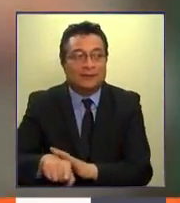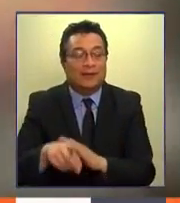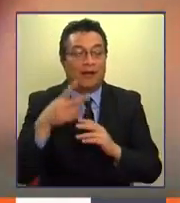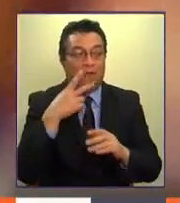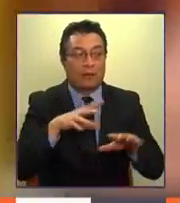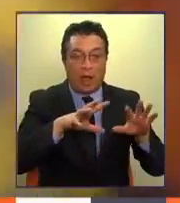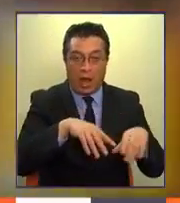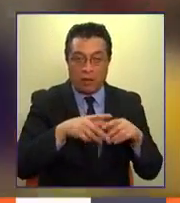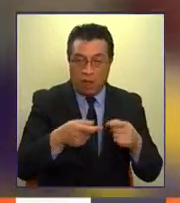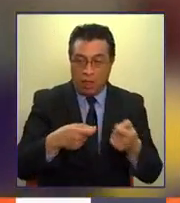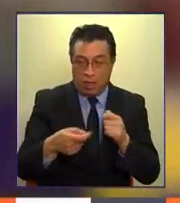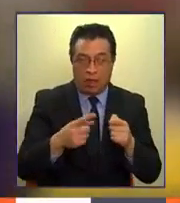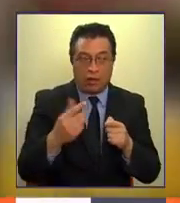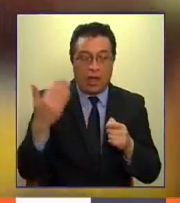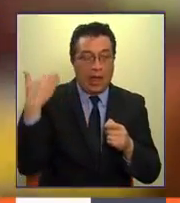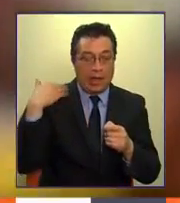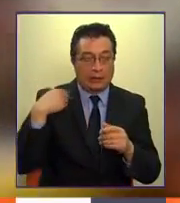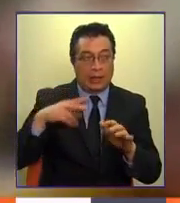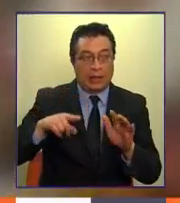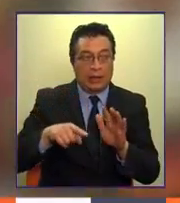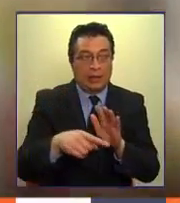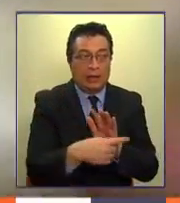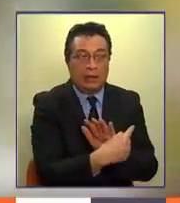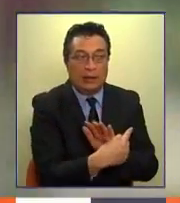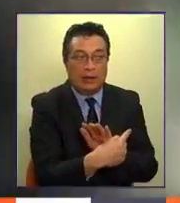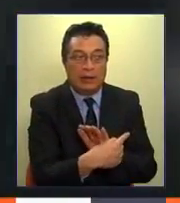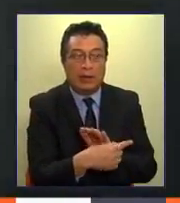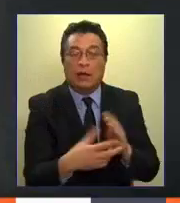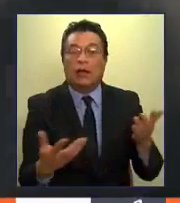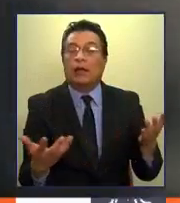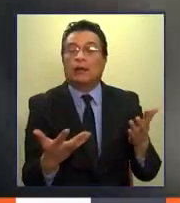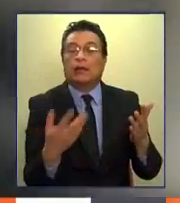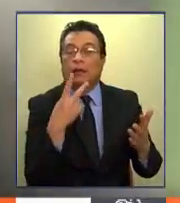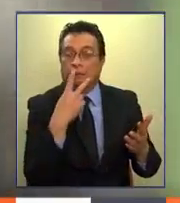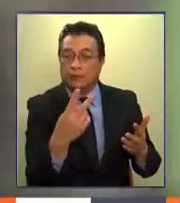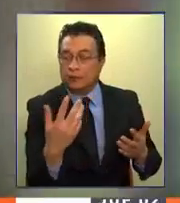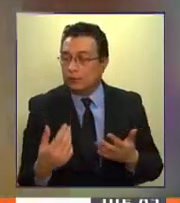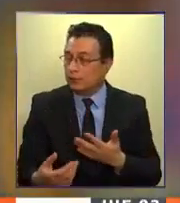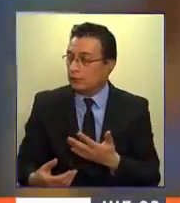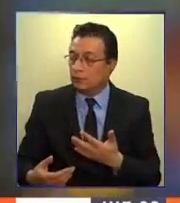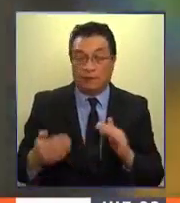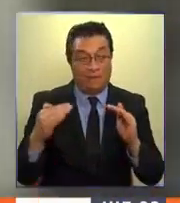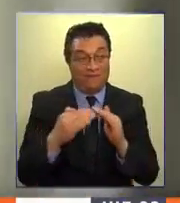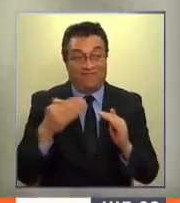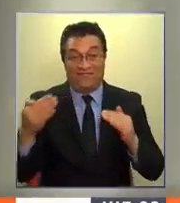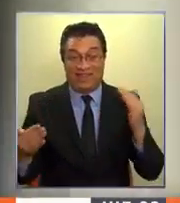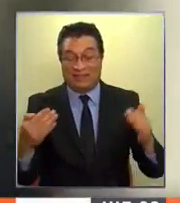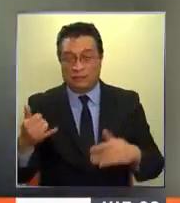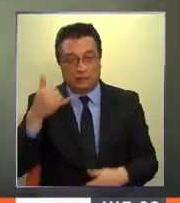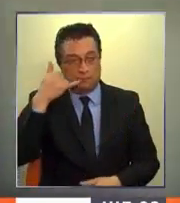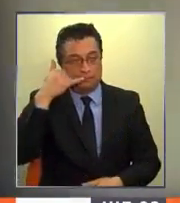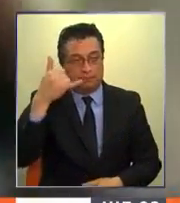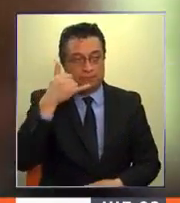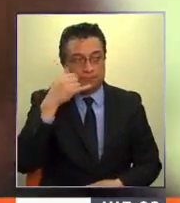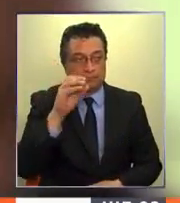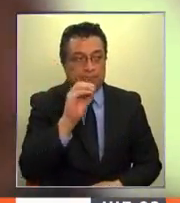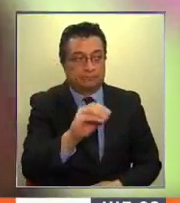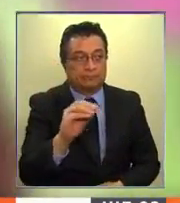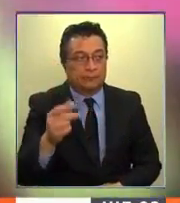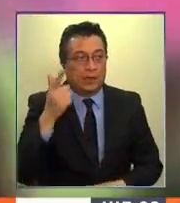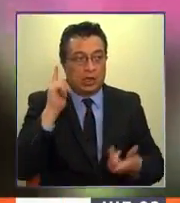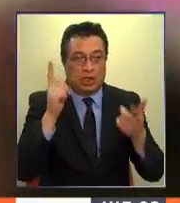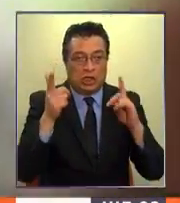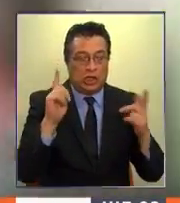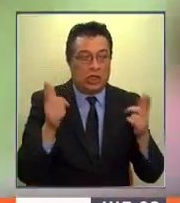para mascotas, pero vean lo que pasa a continuación. Fueron los vecinos de este lugar que alertaron a las autoridades por los ruidos